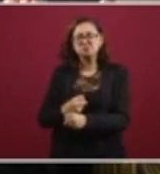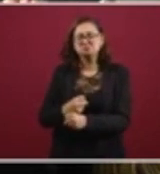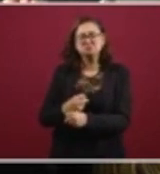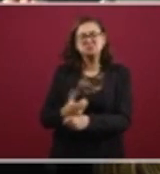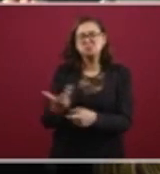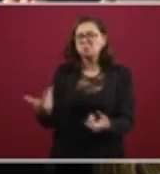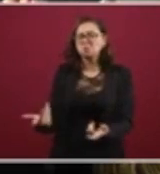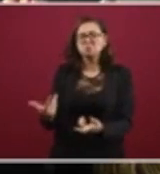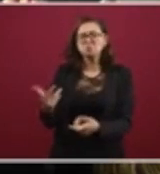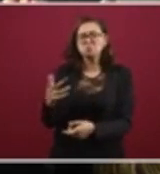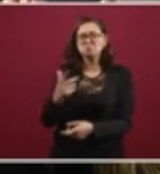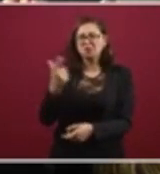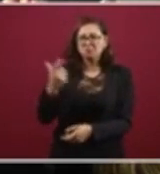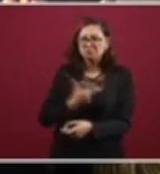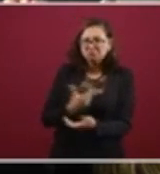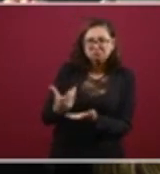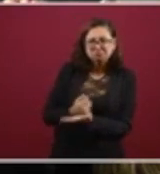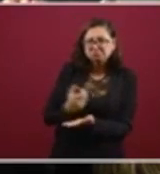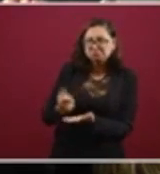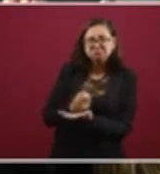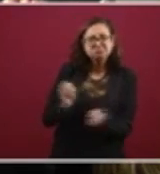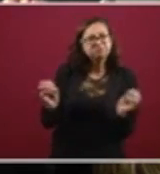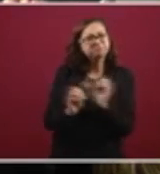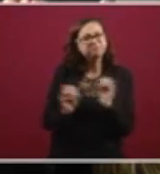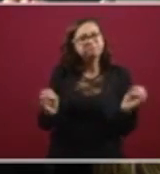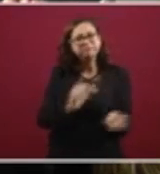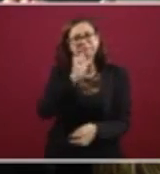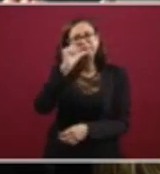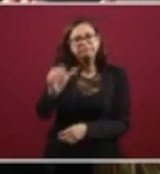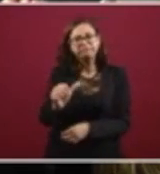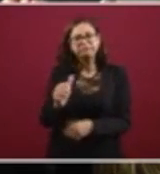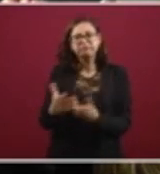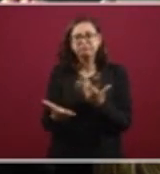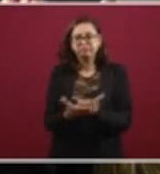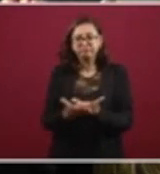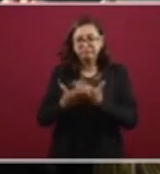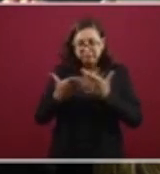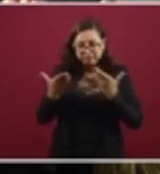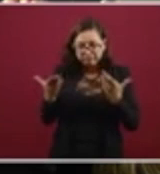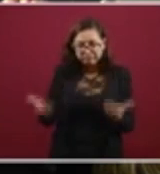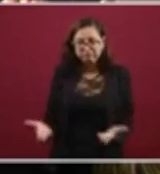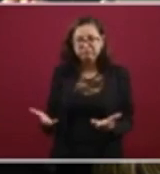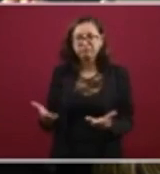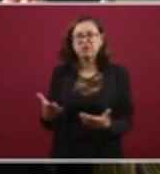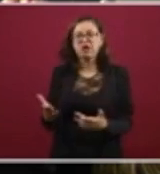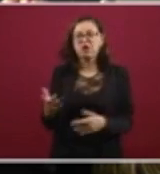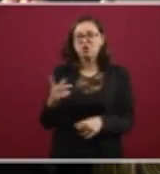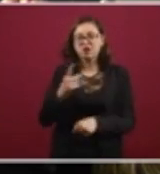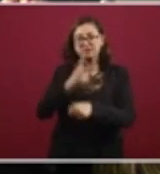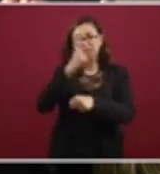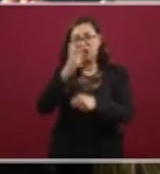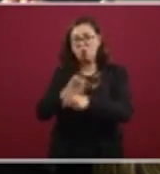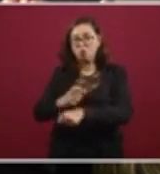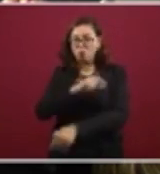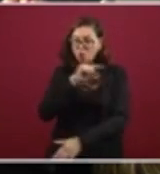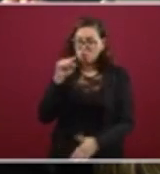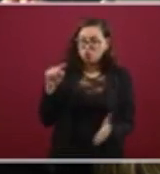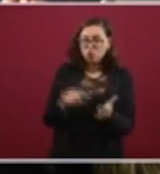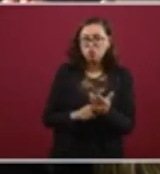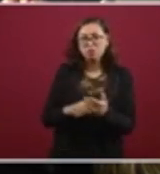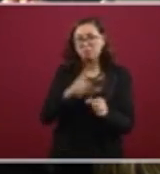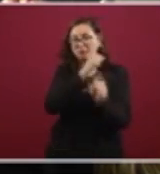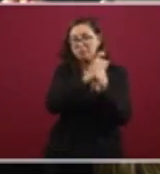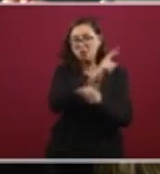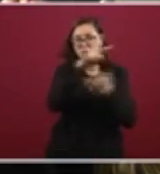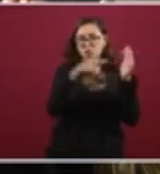el medallero. Logramos estar durante los primeros días en el segundo lugar, solamente por debajo de Estados